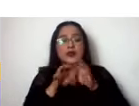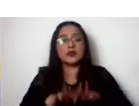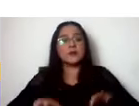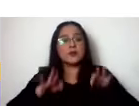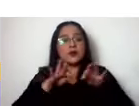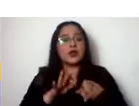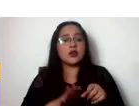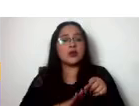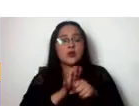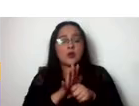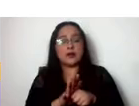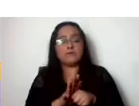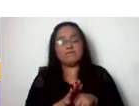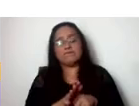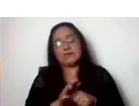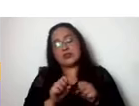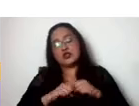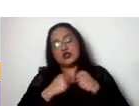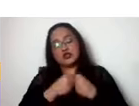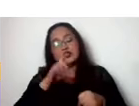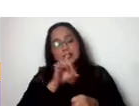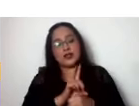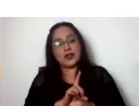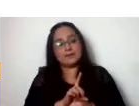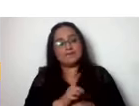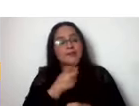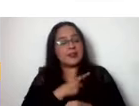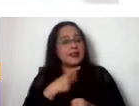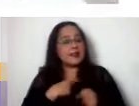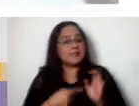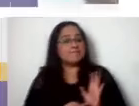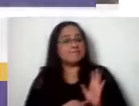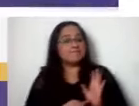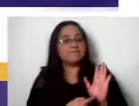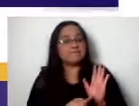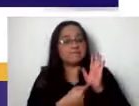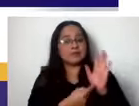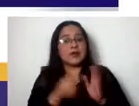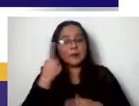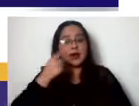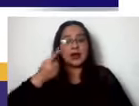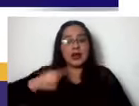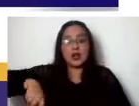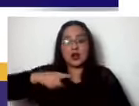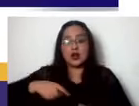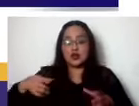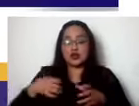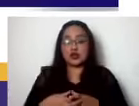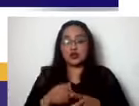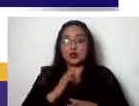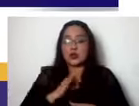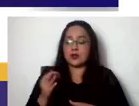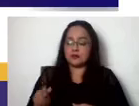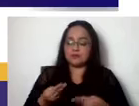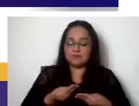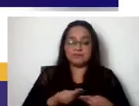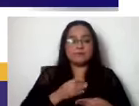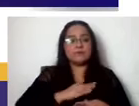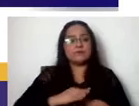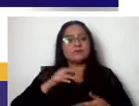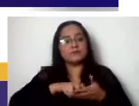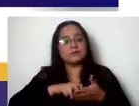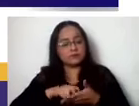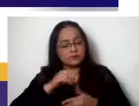haga visible para que el derecho lo adopte y lo pueda retomar y hacer